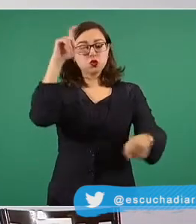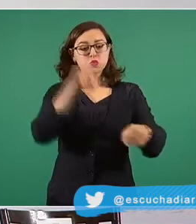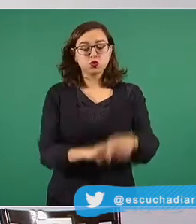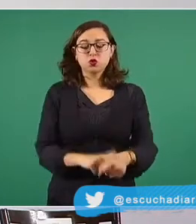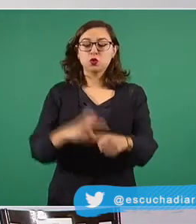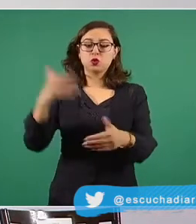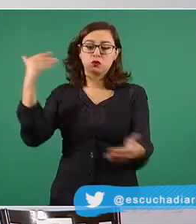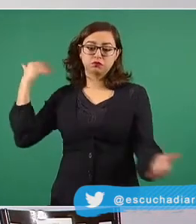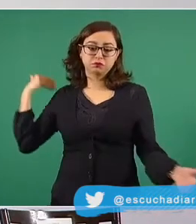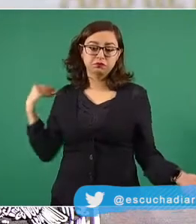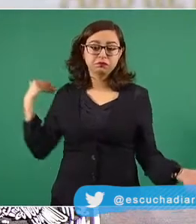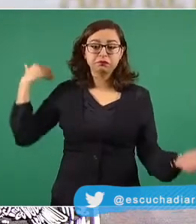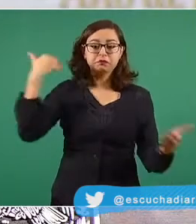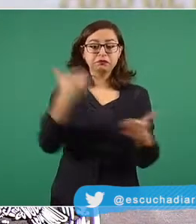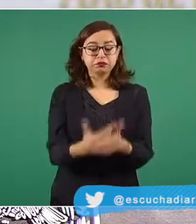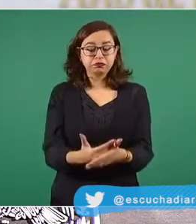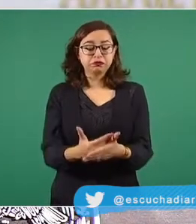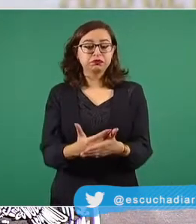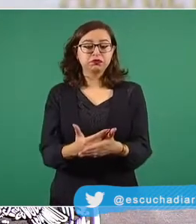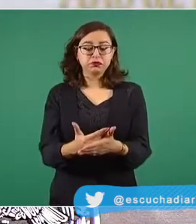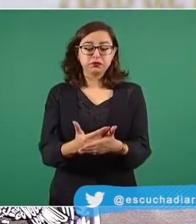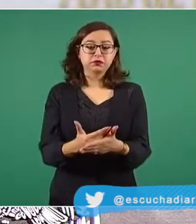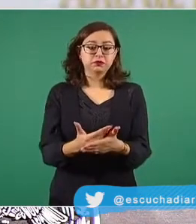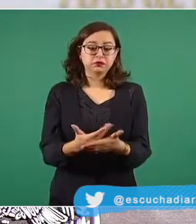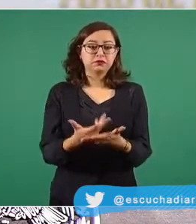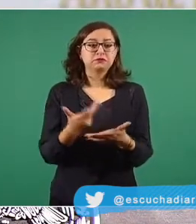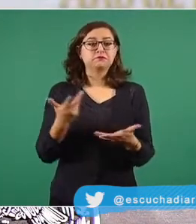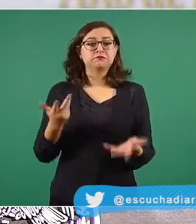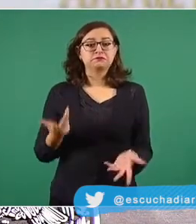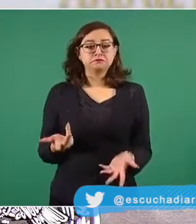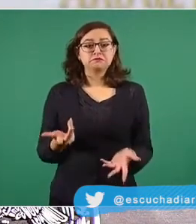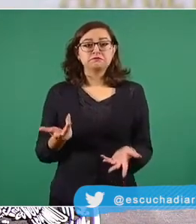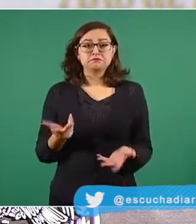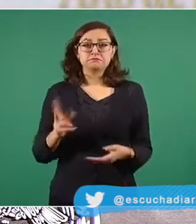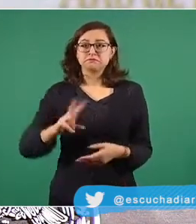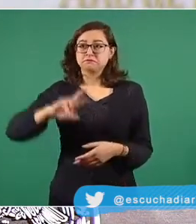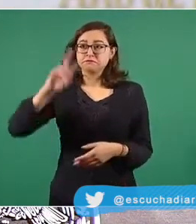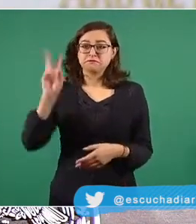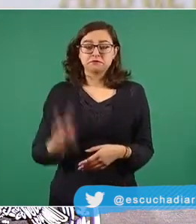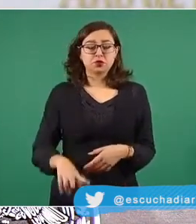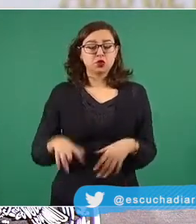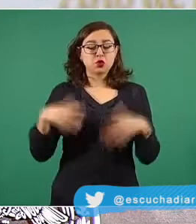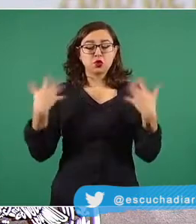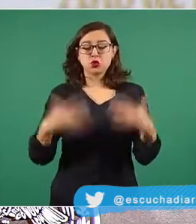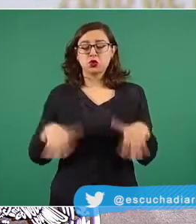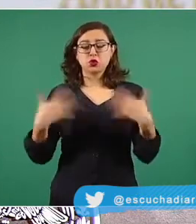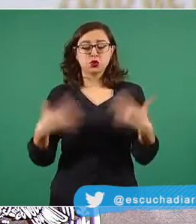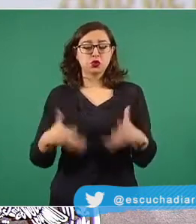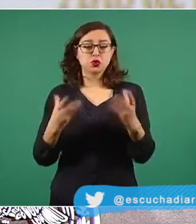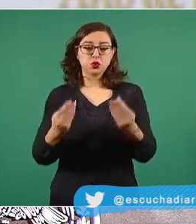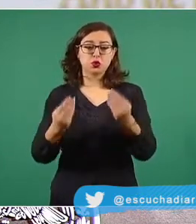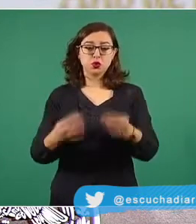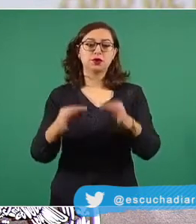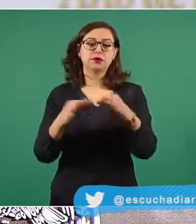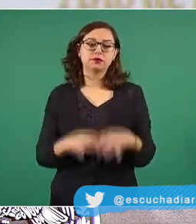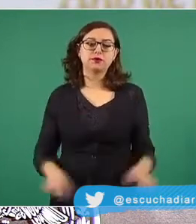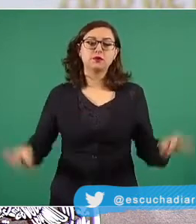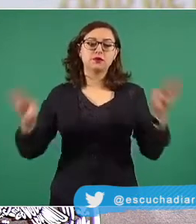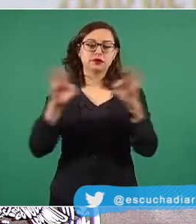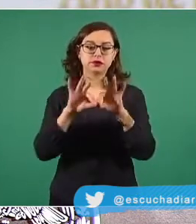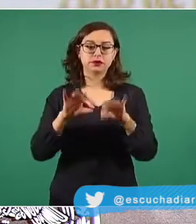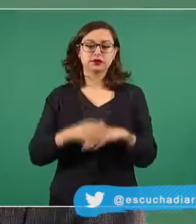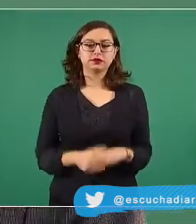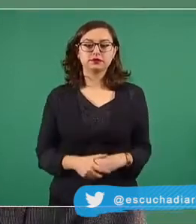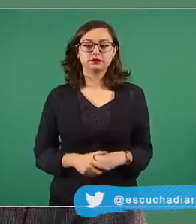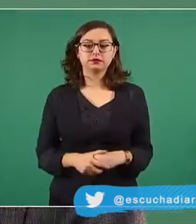las personas ahora no corren el mismo riesgo de perder la vida y los sistemas de salud no se saturaran, las medidas a tomar ahora no serán